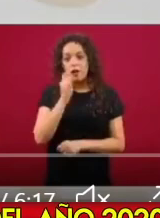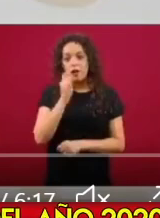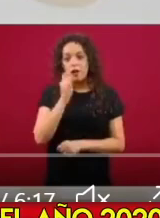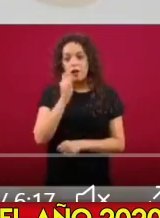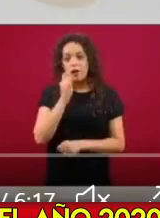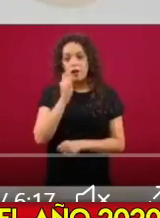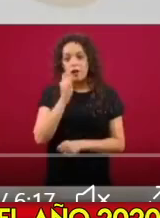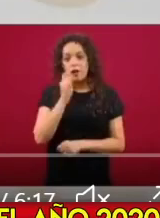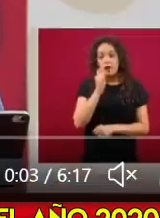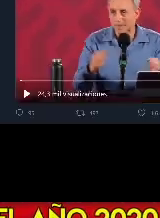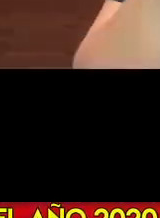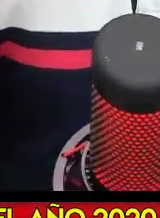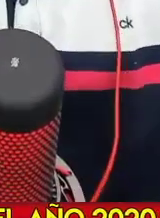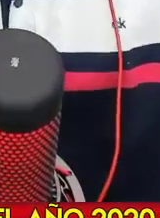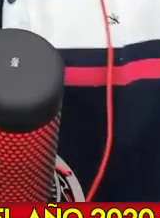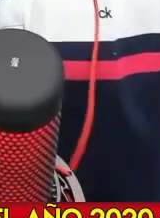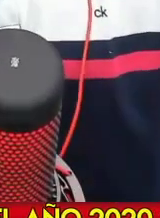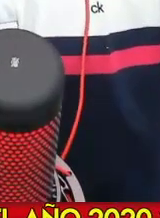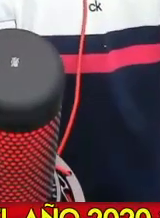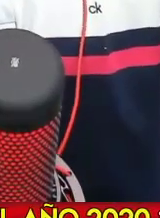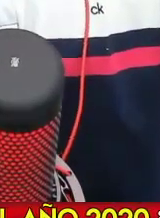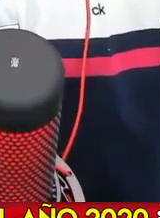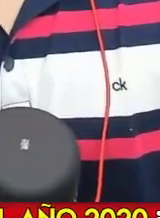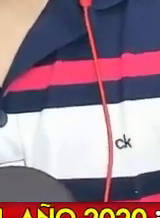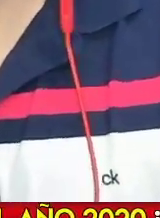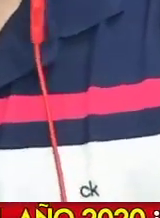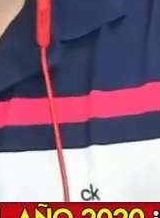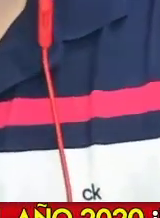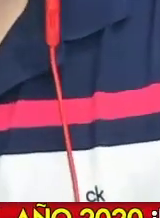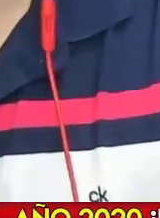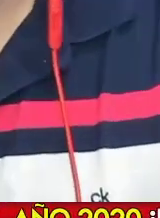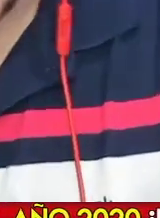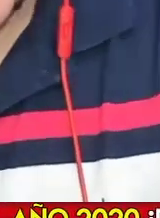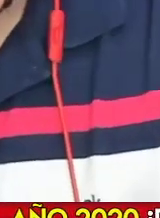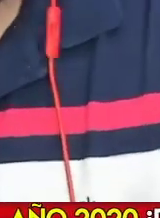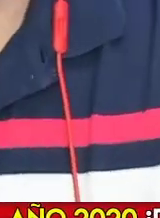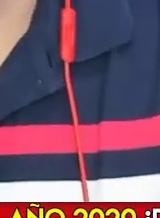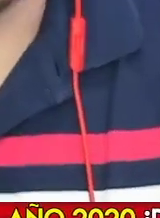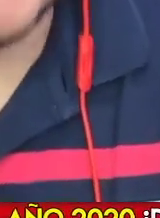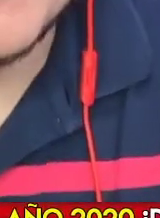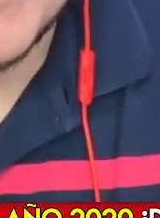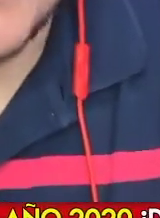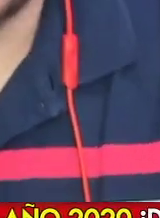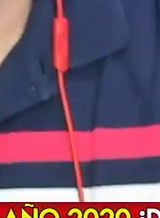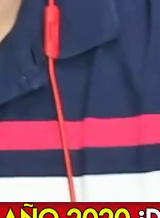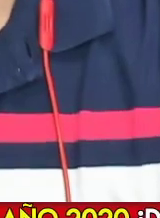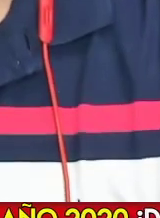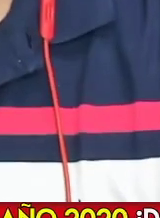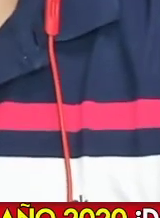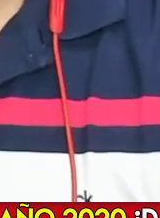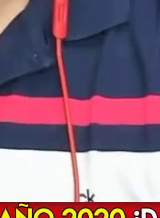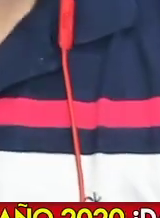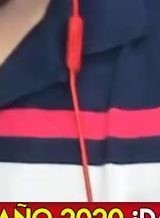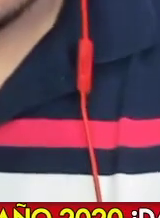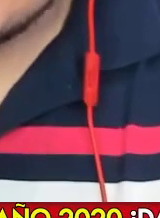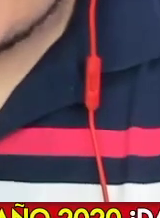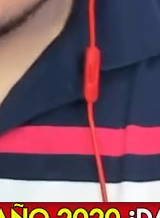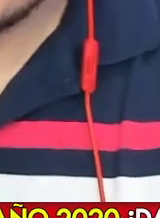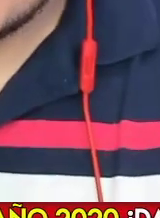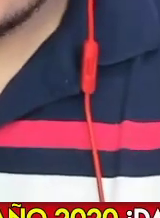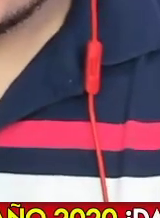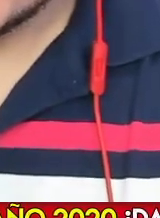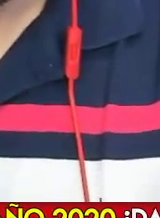jamás jamás dijo el doctor gatell que usar cubrebocas no ayudará en absolutamente nada dijo la